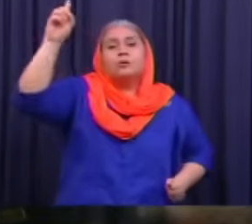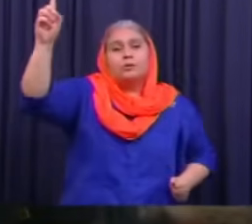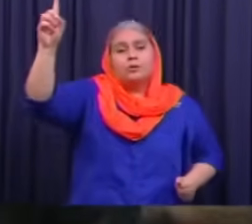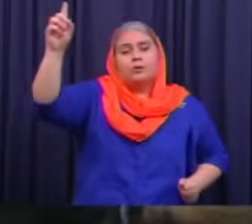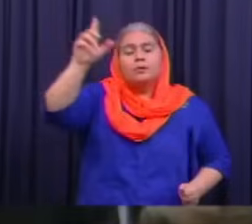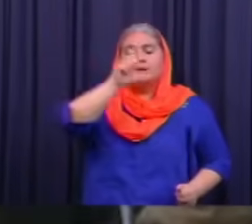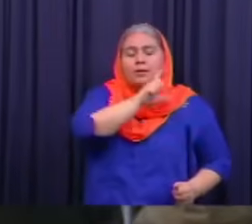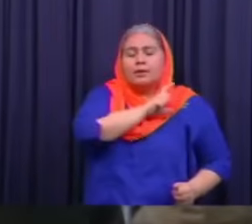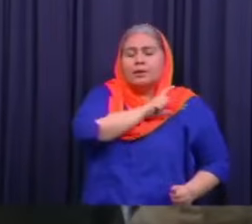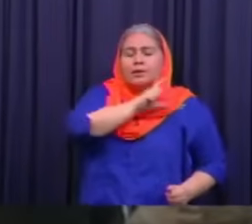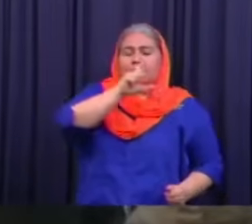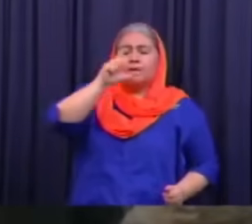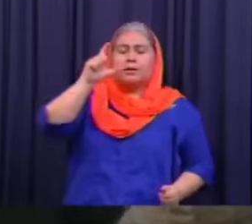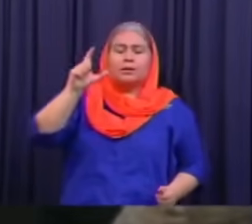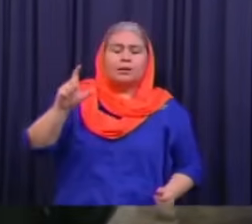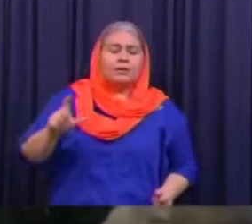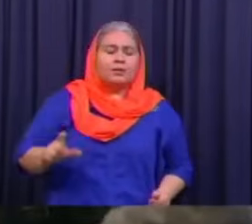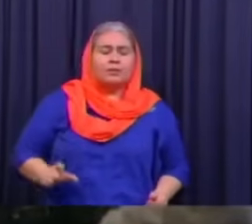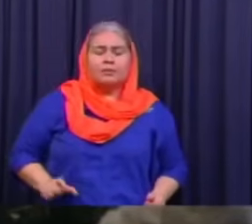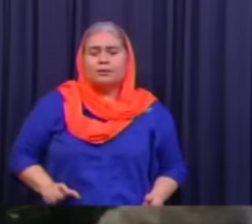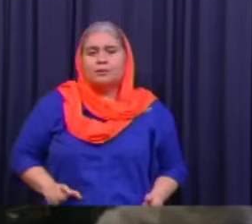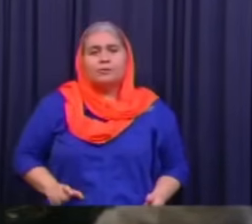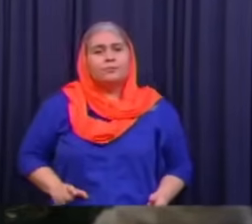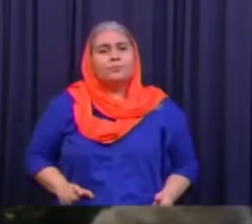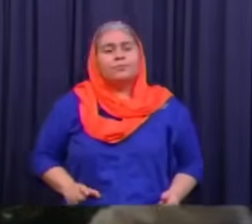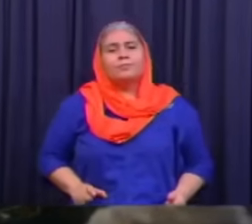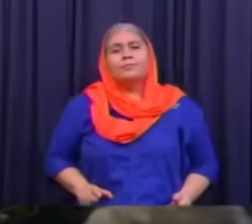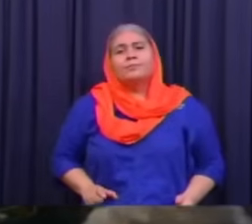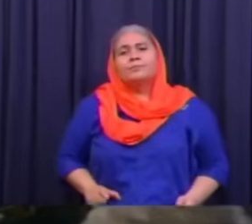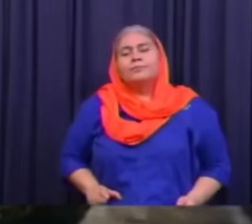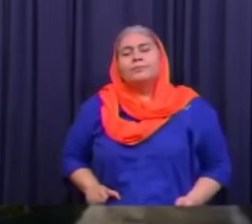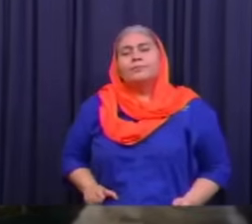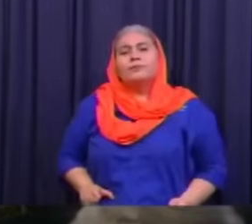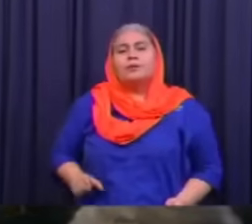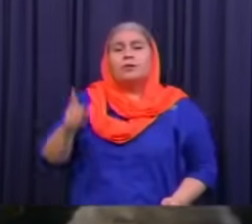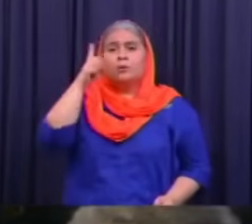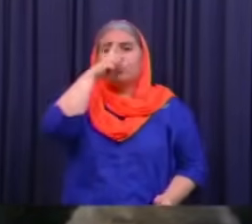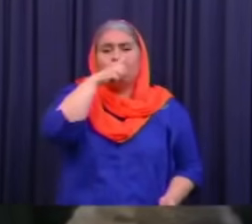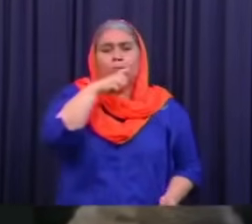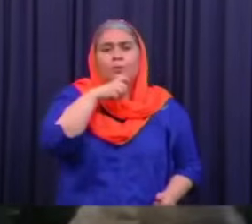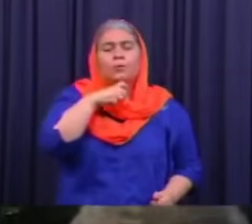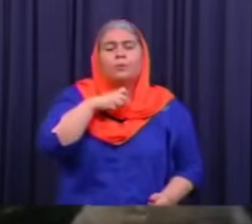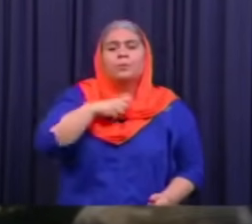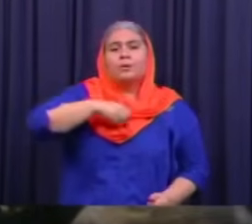am No hay nadie como